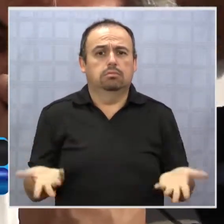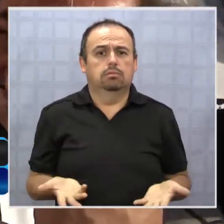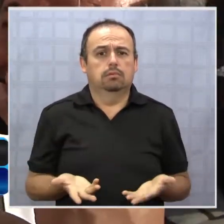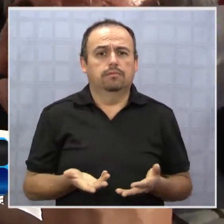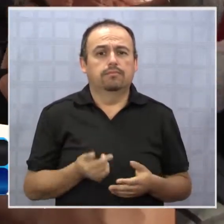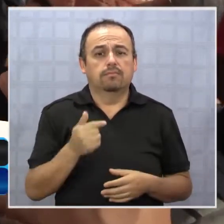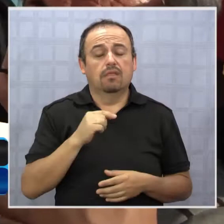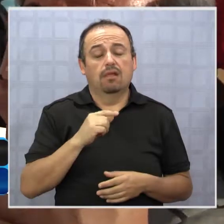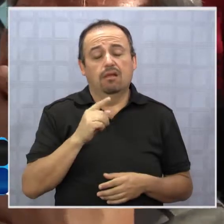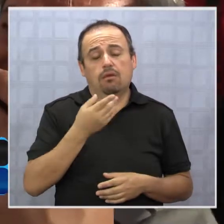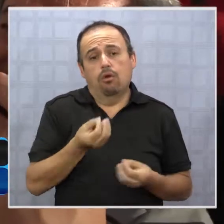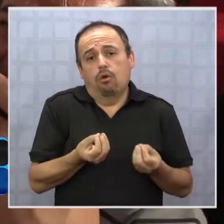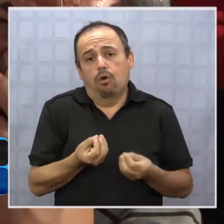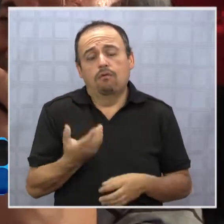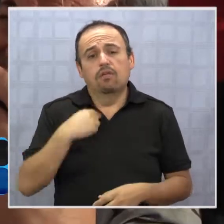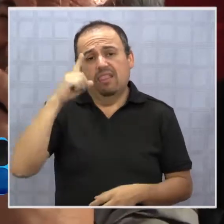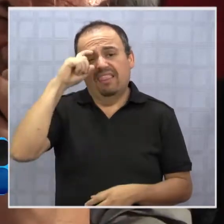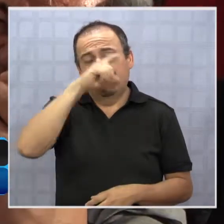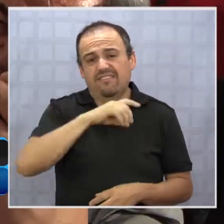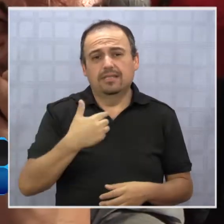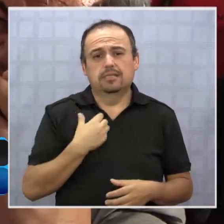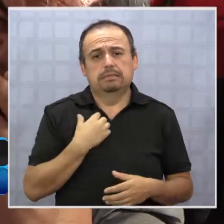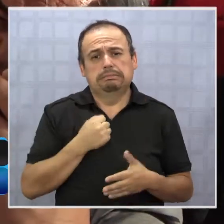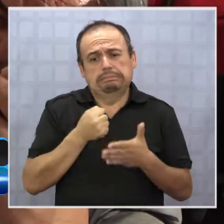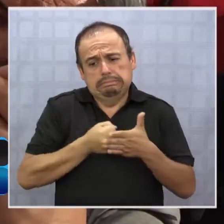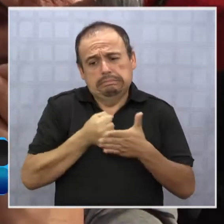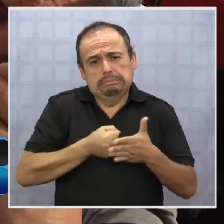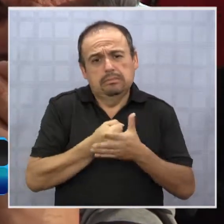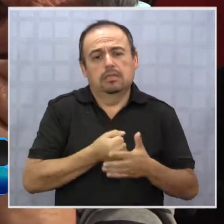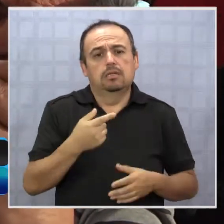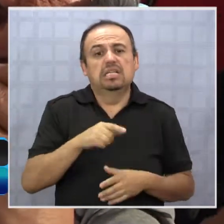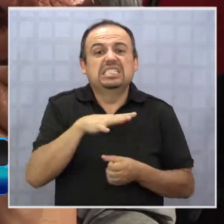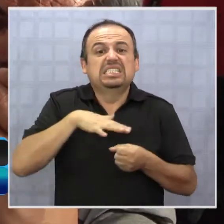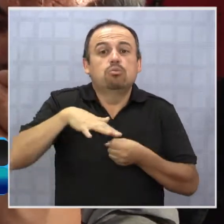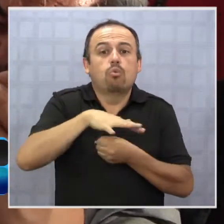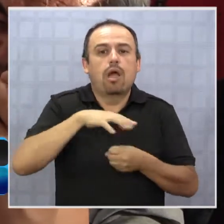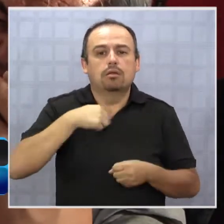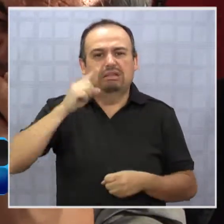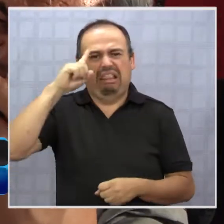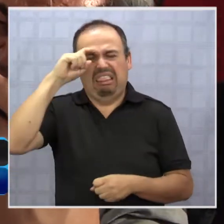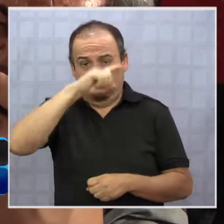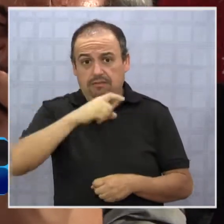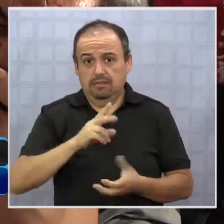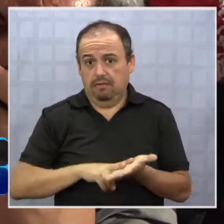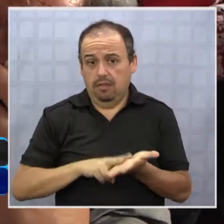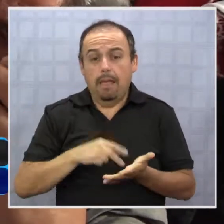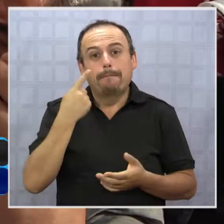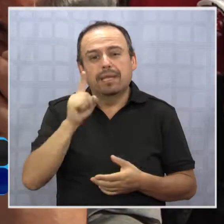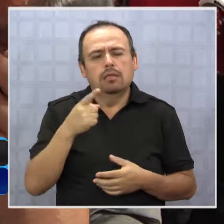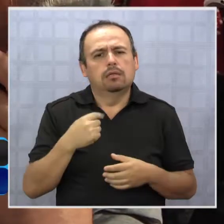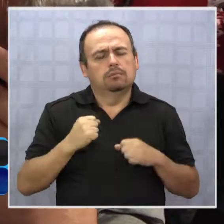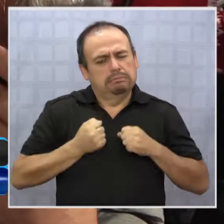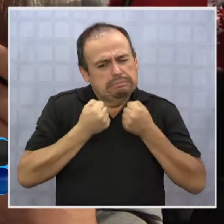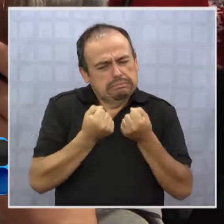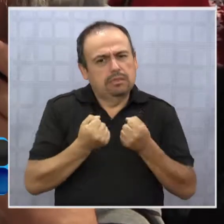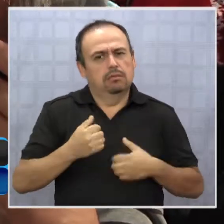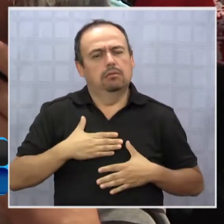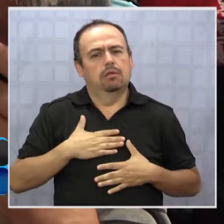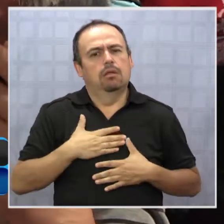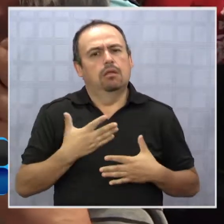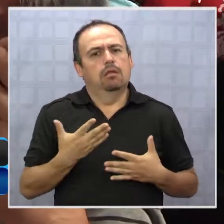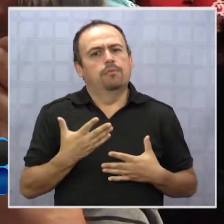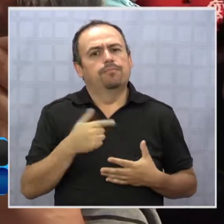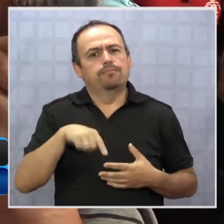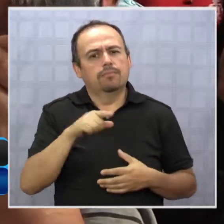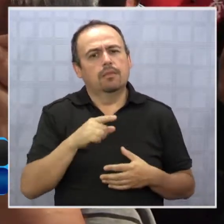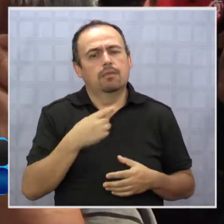obviamente que no nos va a costar. Hay que seguir trabajando, hay que poner el pecho a esta situación que es complicada. Pero como